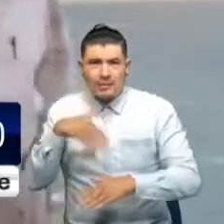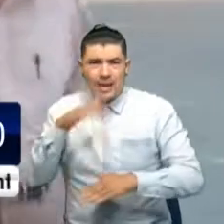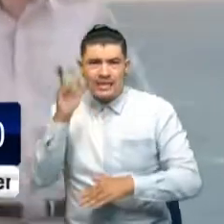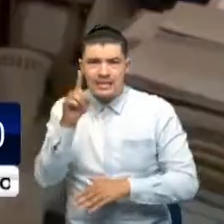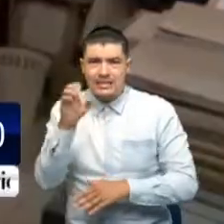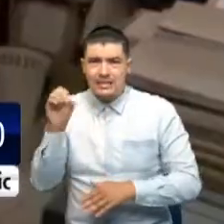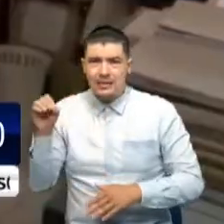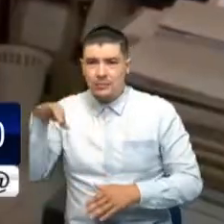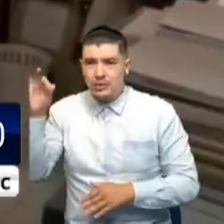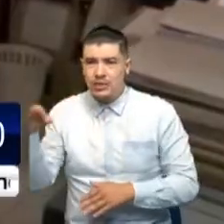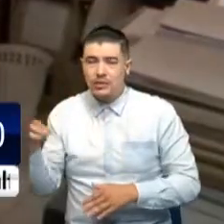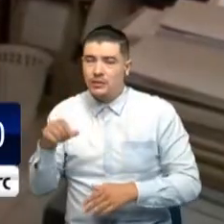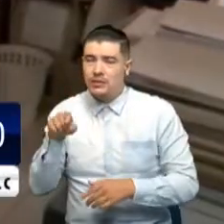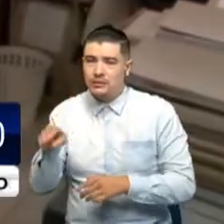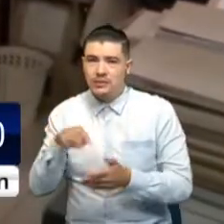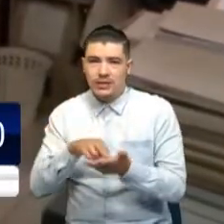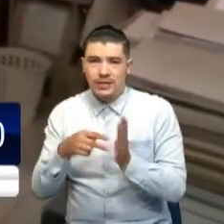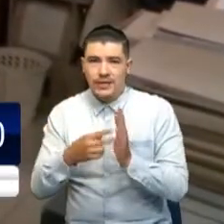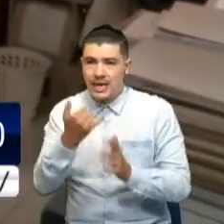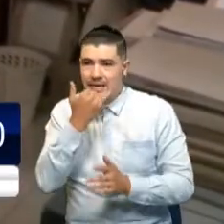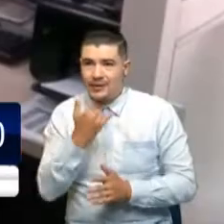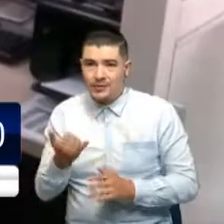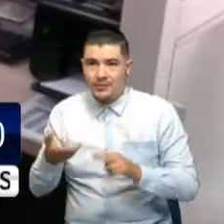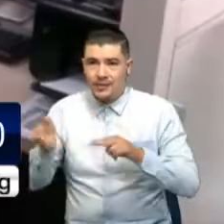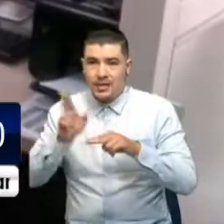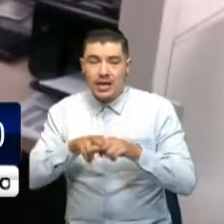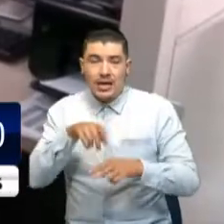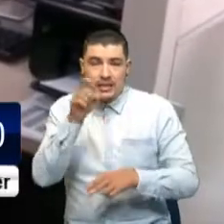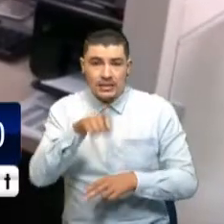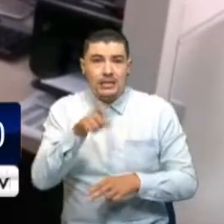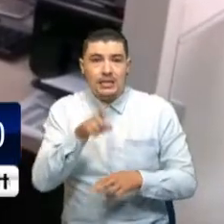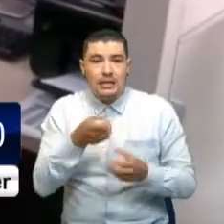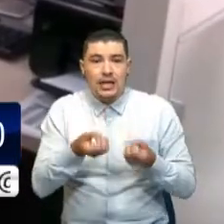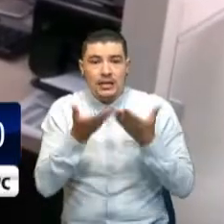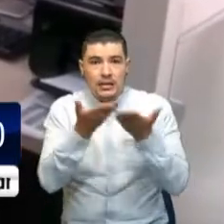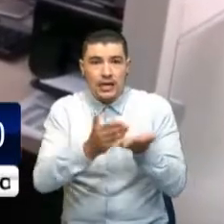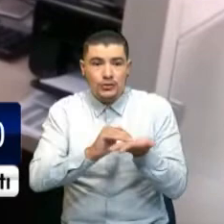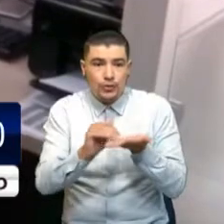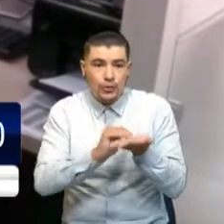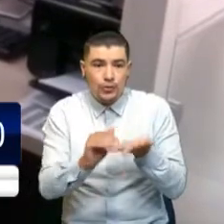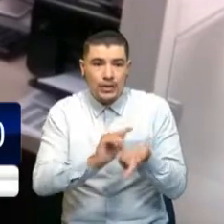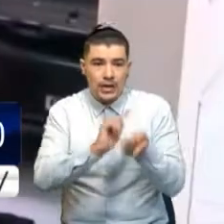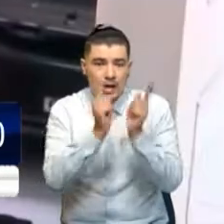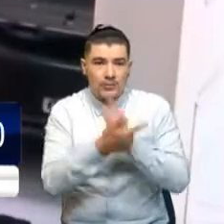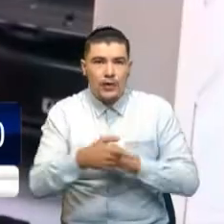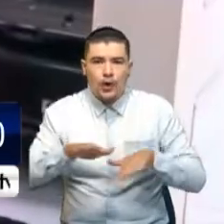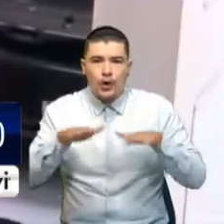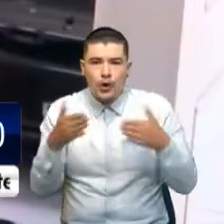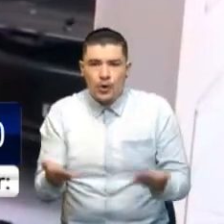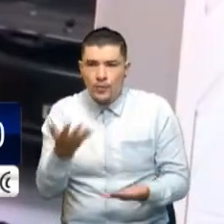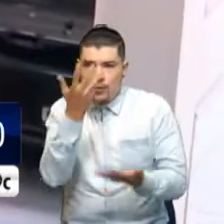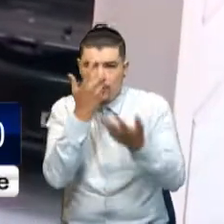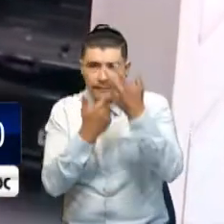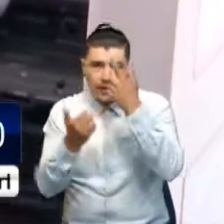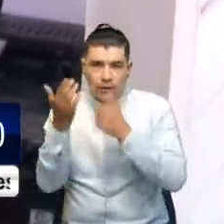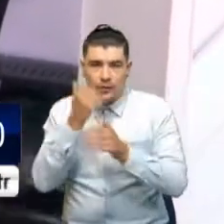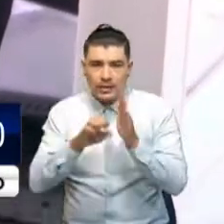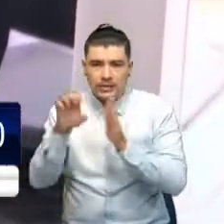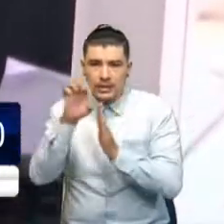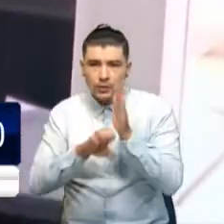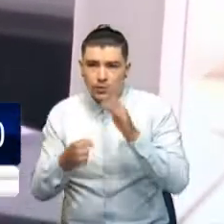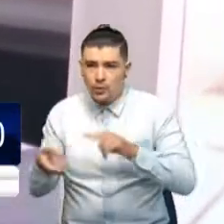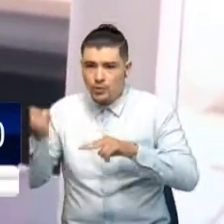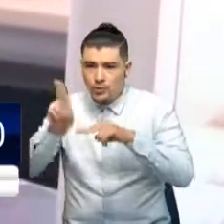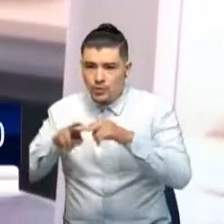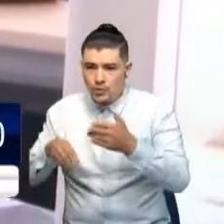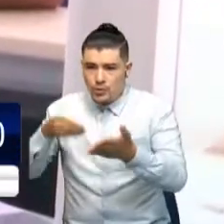100%. La solución sería que se realice una modificación estructural de cómo se evalúa el estatuto tributario y